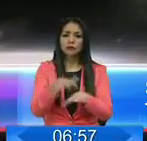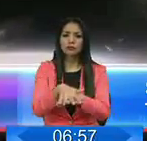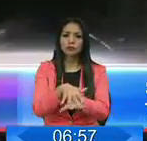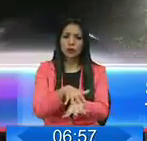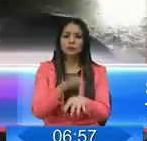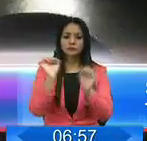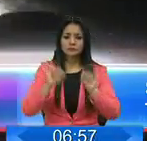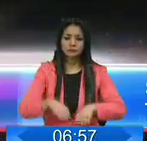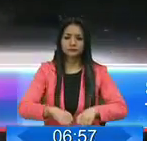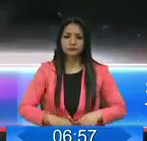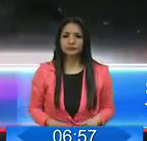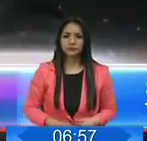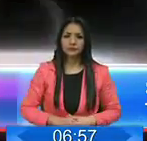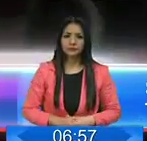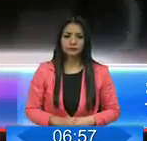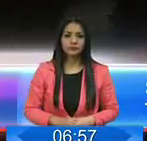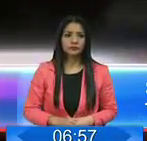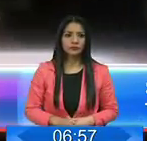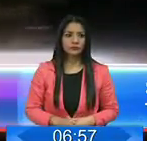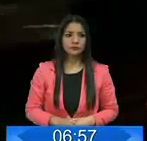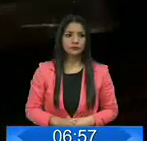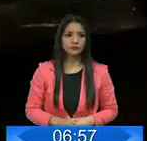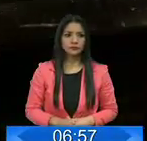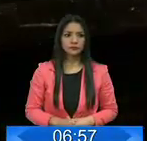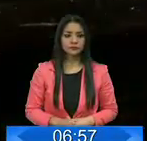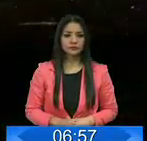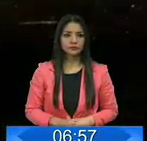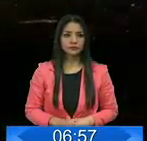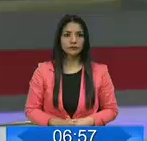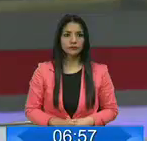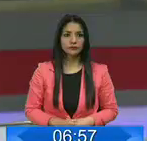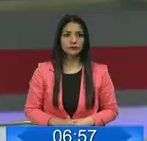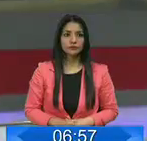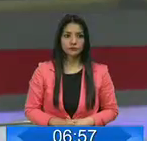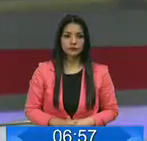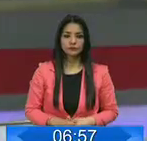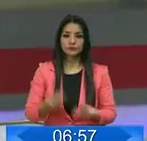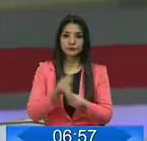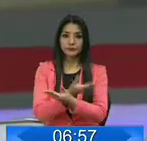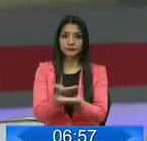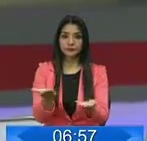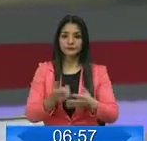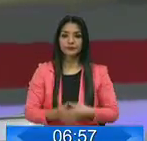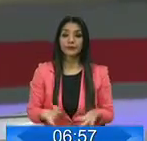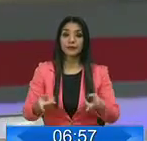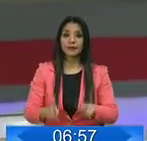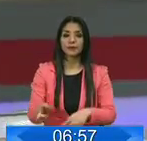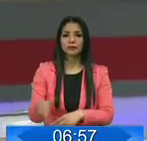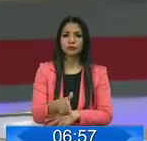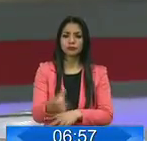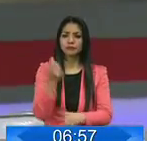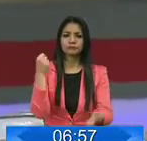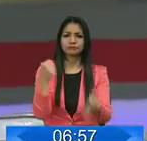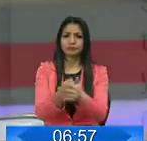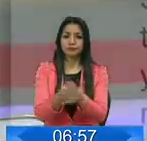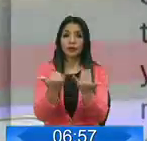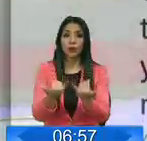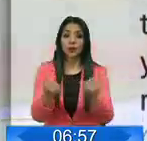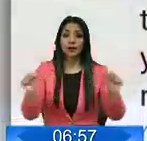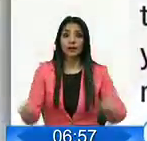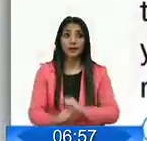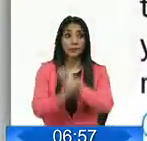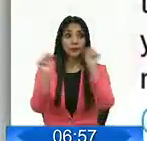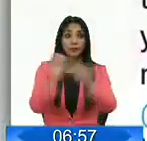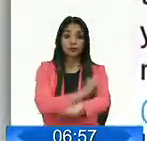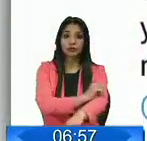Santo Domingo de los Sáchilas, informó Gisela Moreira Lor. Es tiempo de contarles que un accidente de tránsito se registró esta madrugada en la Avenida Occidental,